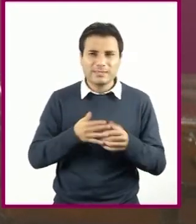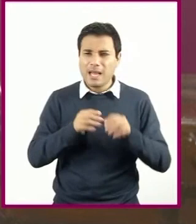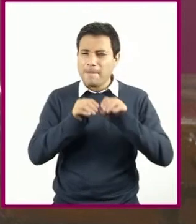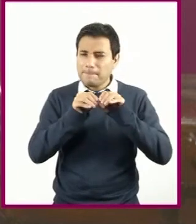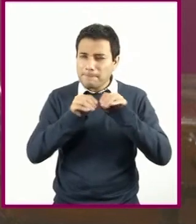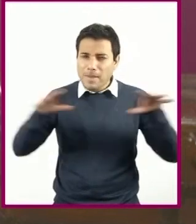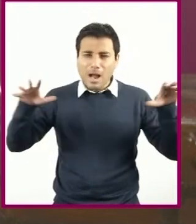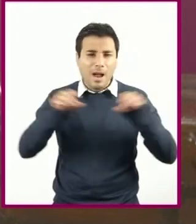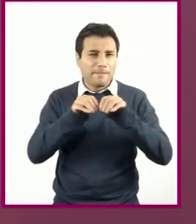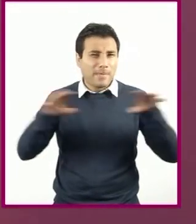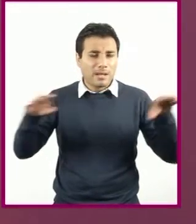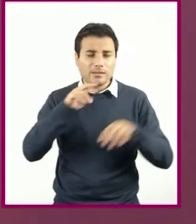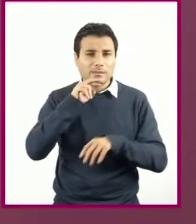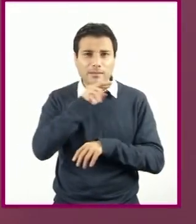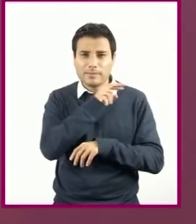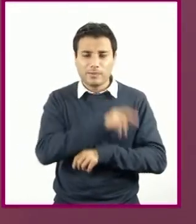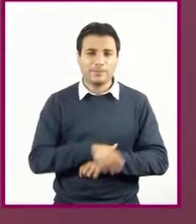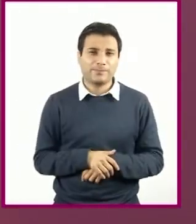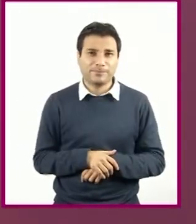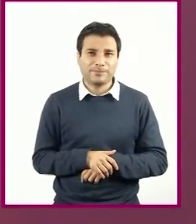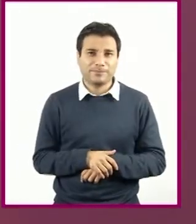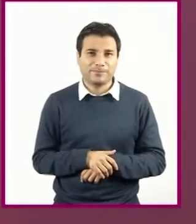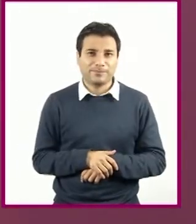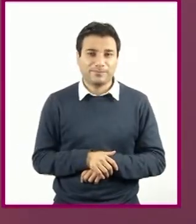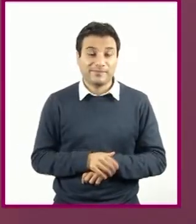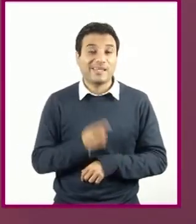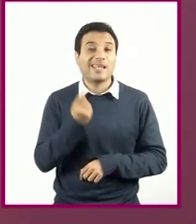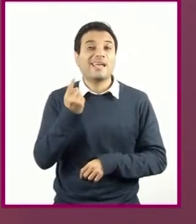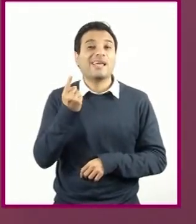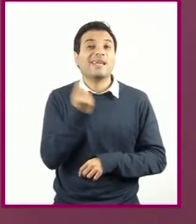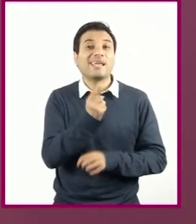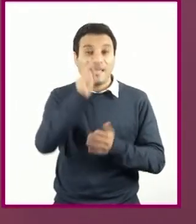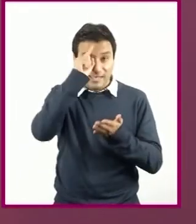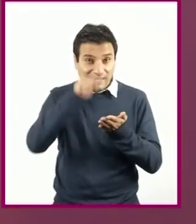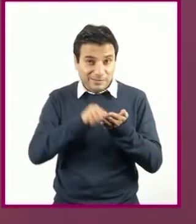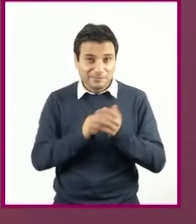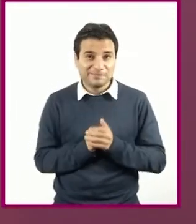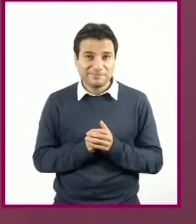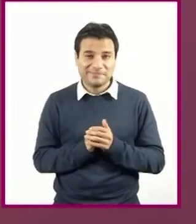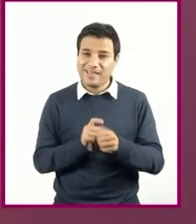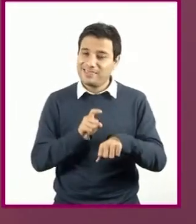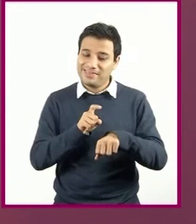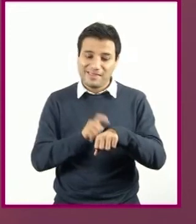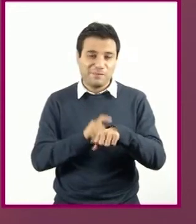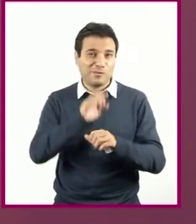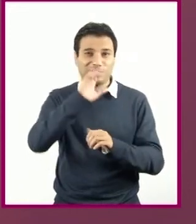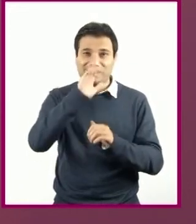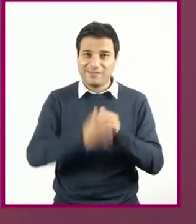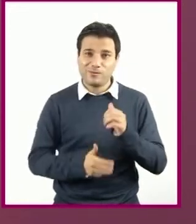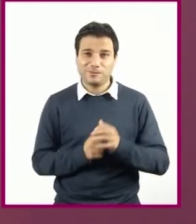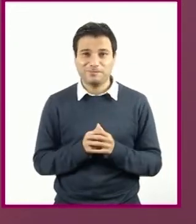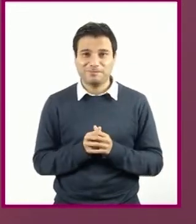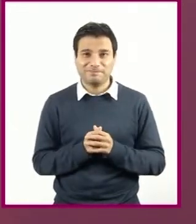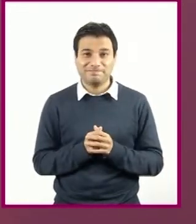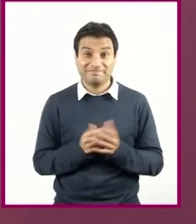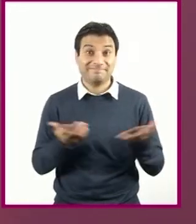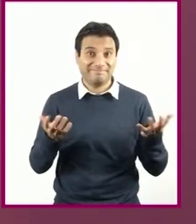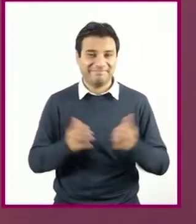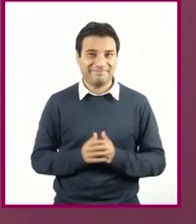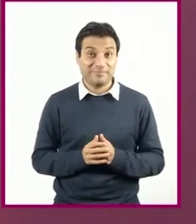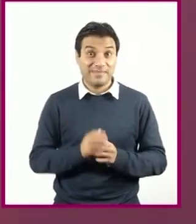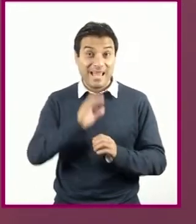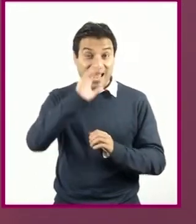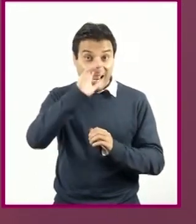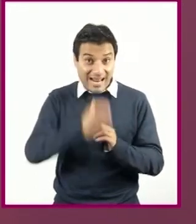mayor velocidad. ¿Qué creen? Se nos ha terminado el tiempo. Así que antes